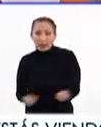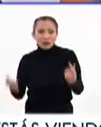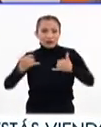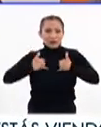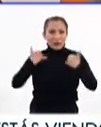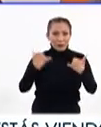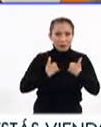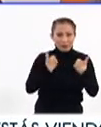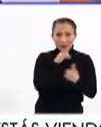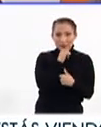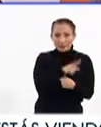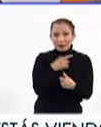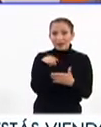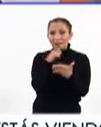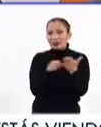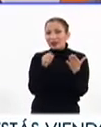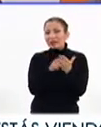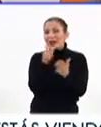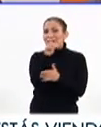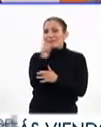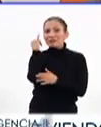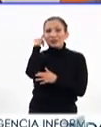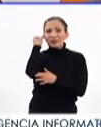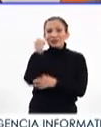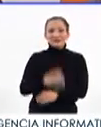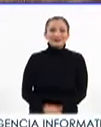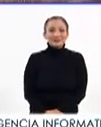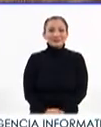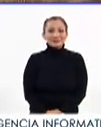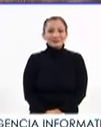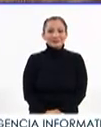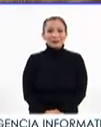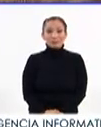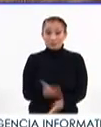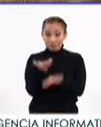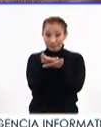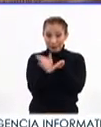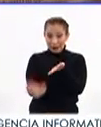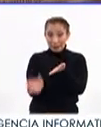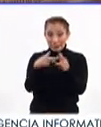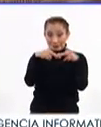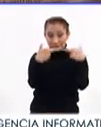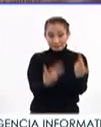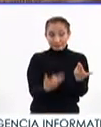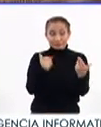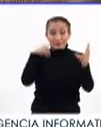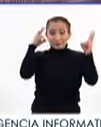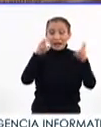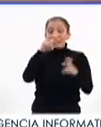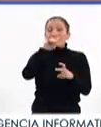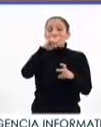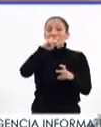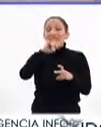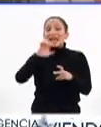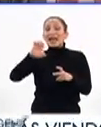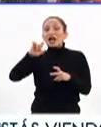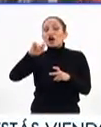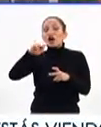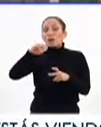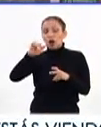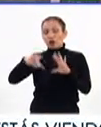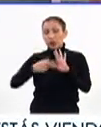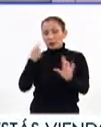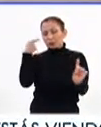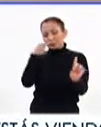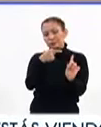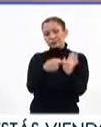y juveniles y escritos en lenguas indígenas. Por su parte, la revista Trimestre Económico tendrá nuevamente